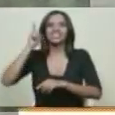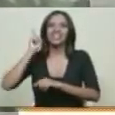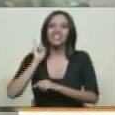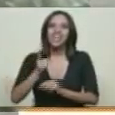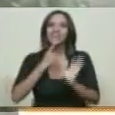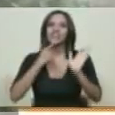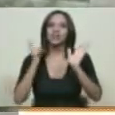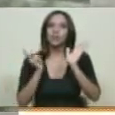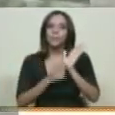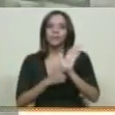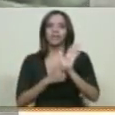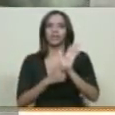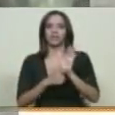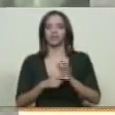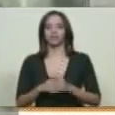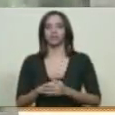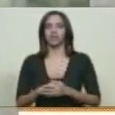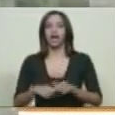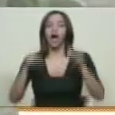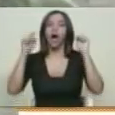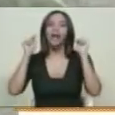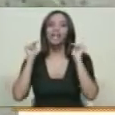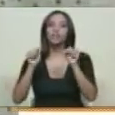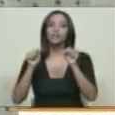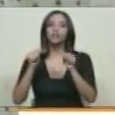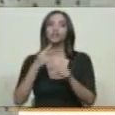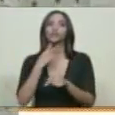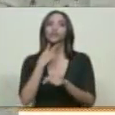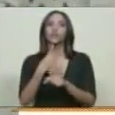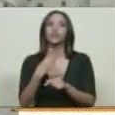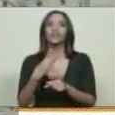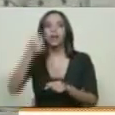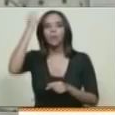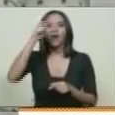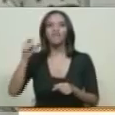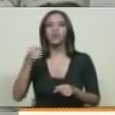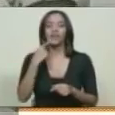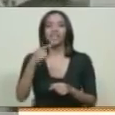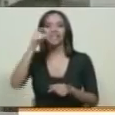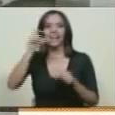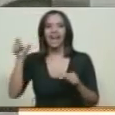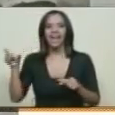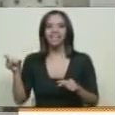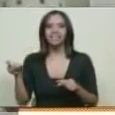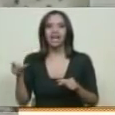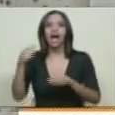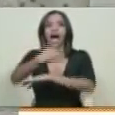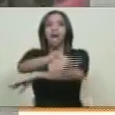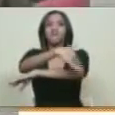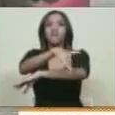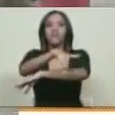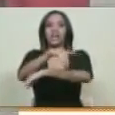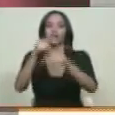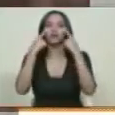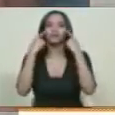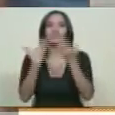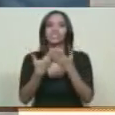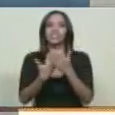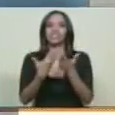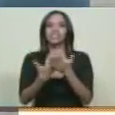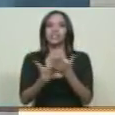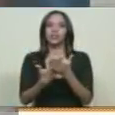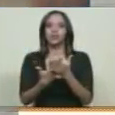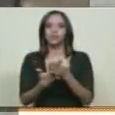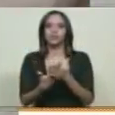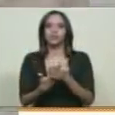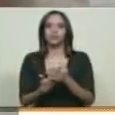esa orden. Ahora queremos que tú seas la vocera, la voz del pueblo, y que le digas a la gente allá afuera lo que tú viste aquí. Hay personas que tienen...